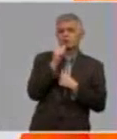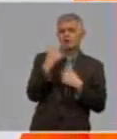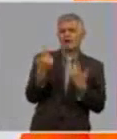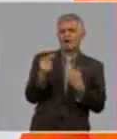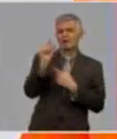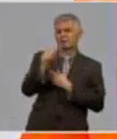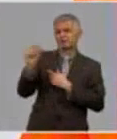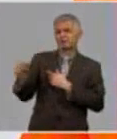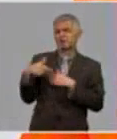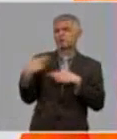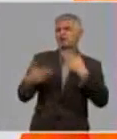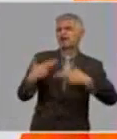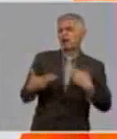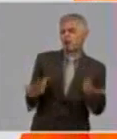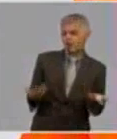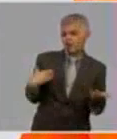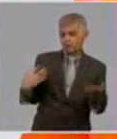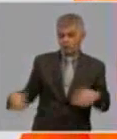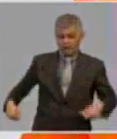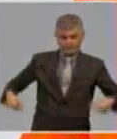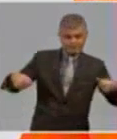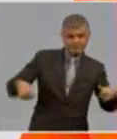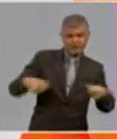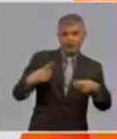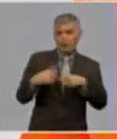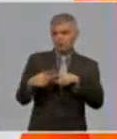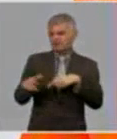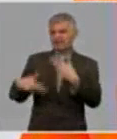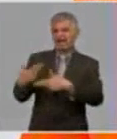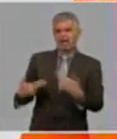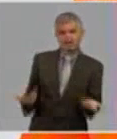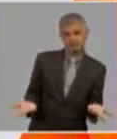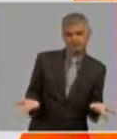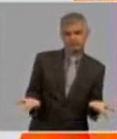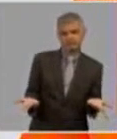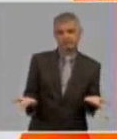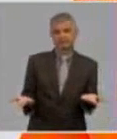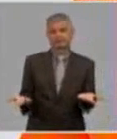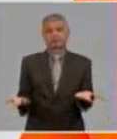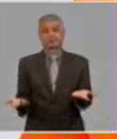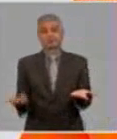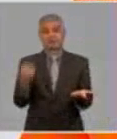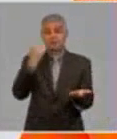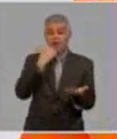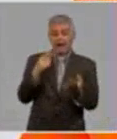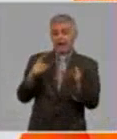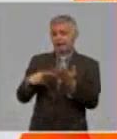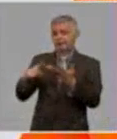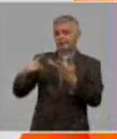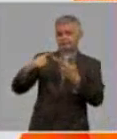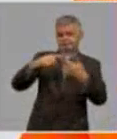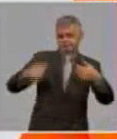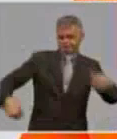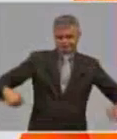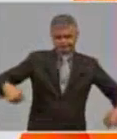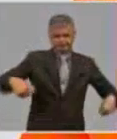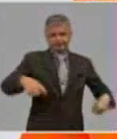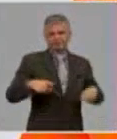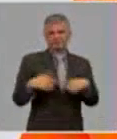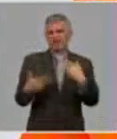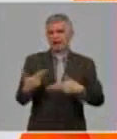de los pasajeros. Bueno, ¿y qué hago con el resto de mercancías? Bueno, eso Cordobés puede explicar las alternativas que tienen los